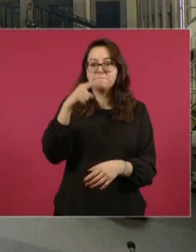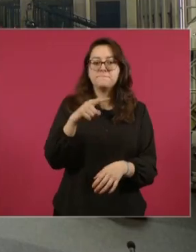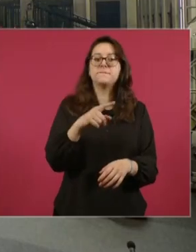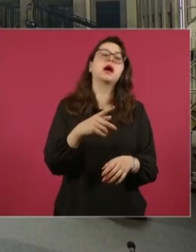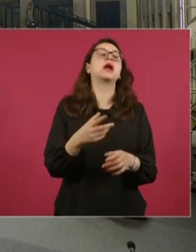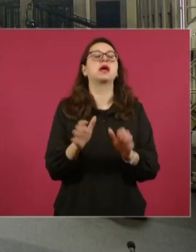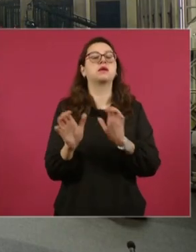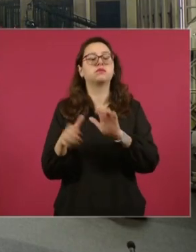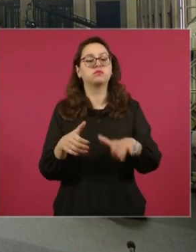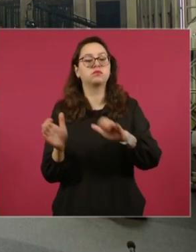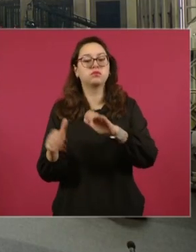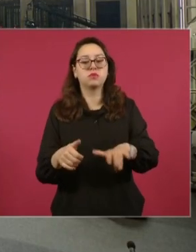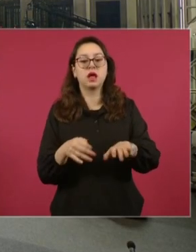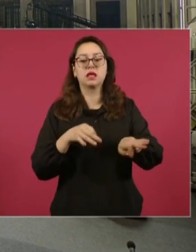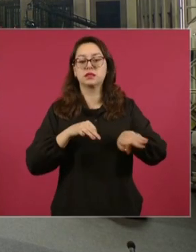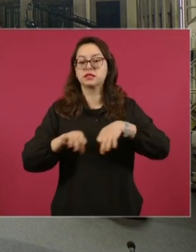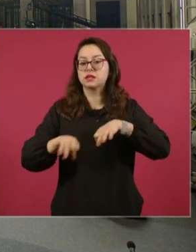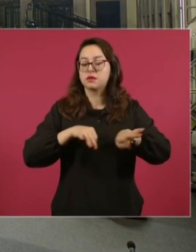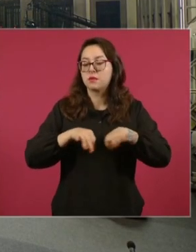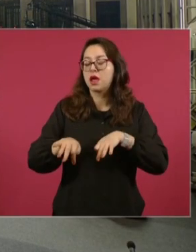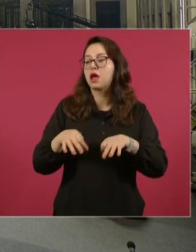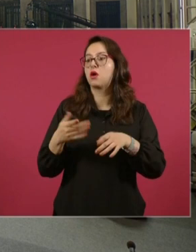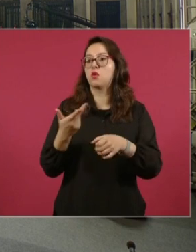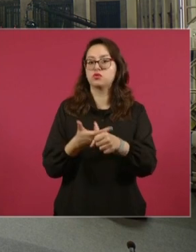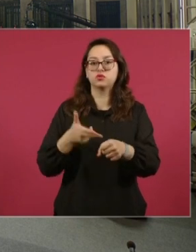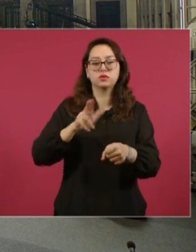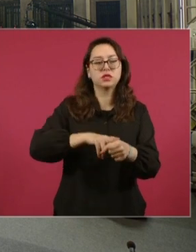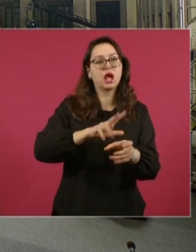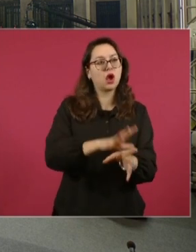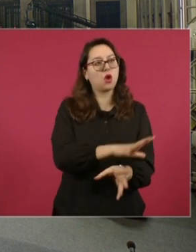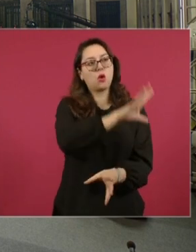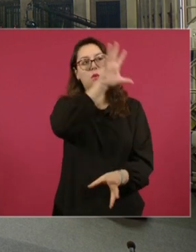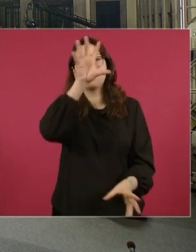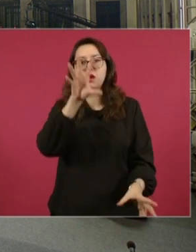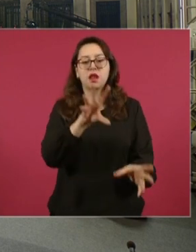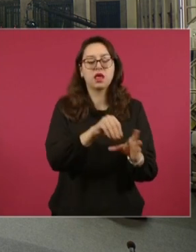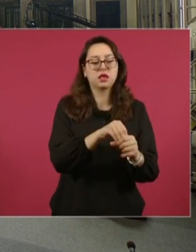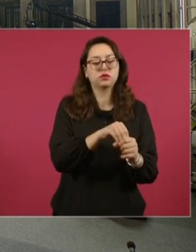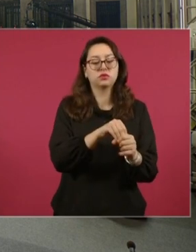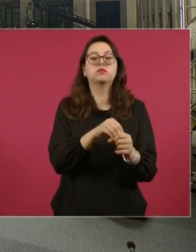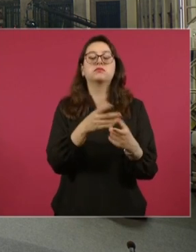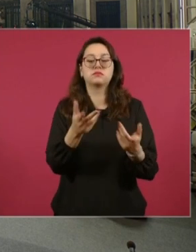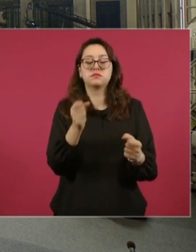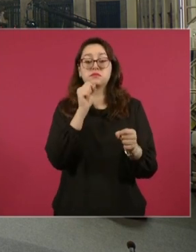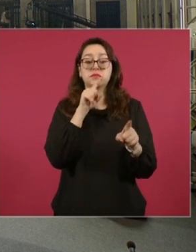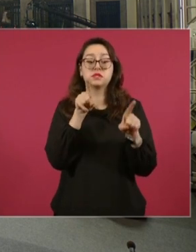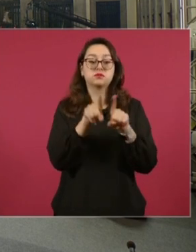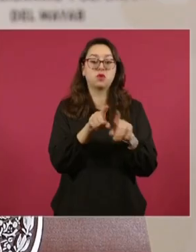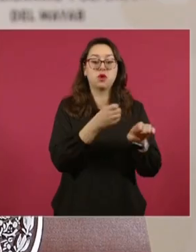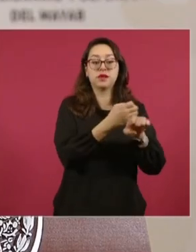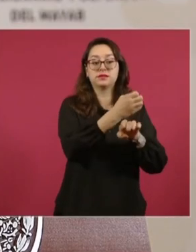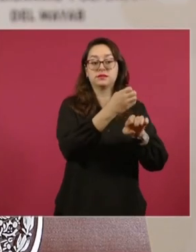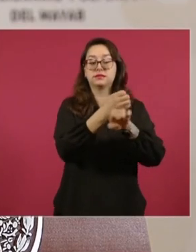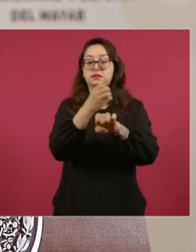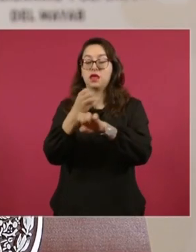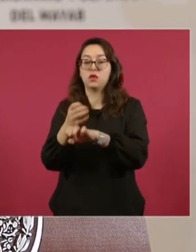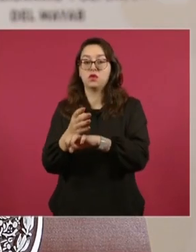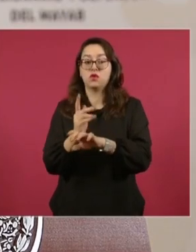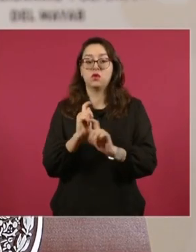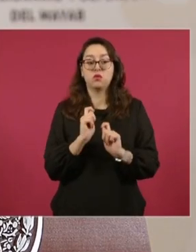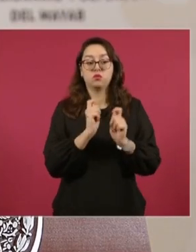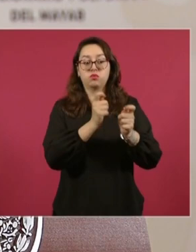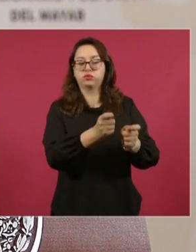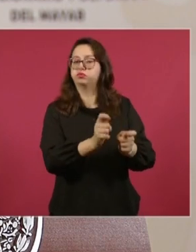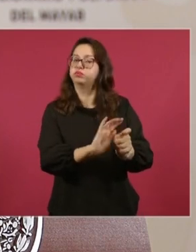de plantillas completas en las unidades, así como la federalización de la nómina y del